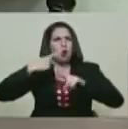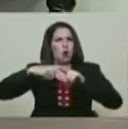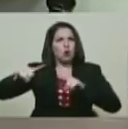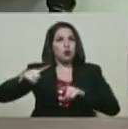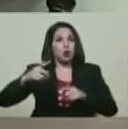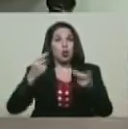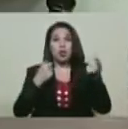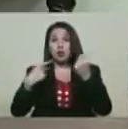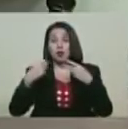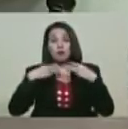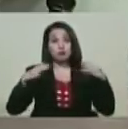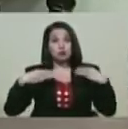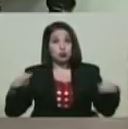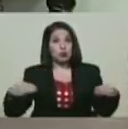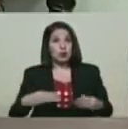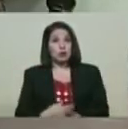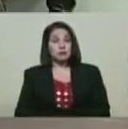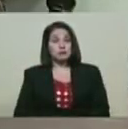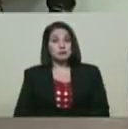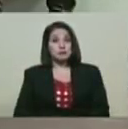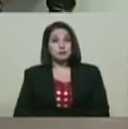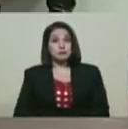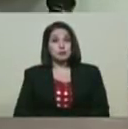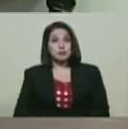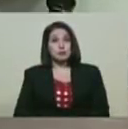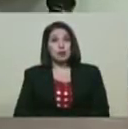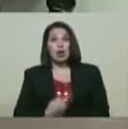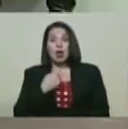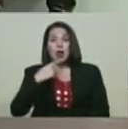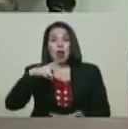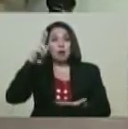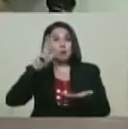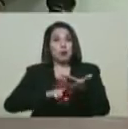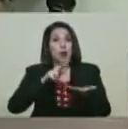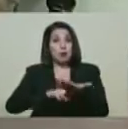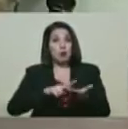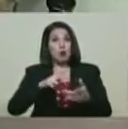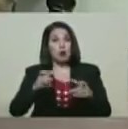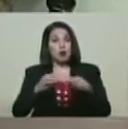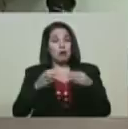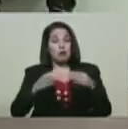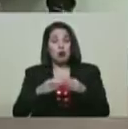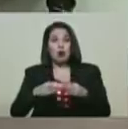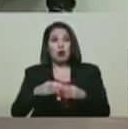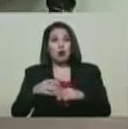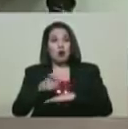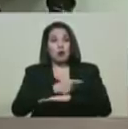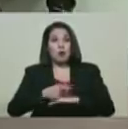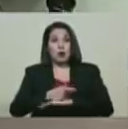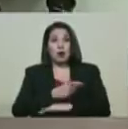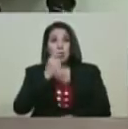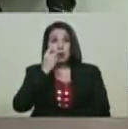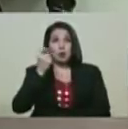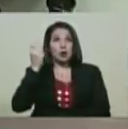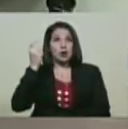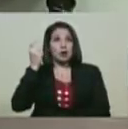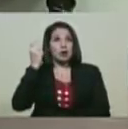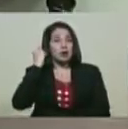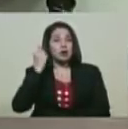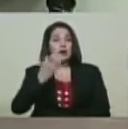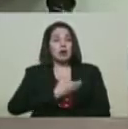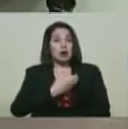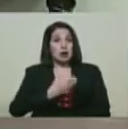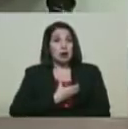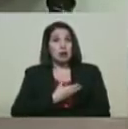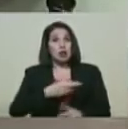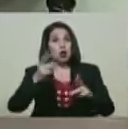inversión pública. Quiere decir que lo que aprobamos en la reunión con gobernadores y alcaldes lo voy a hacer realidad aquí.